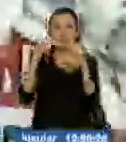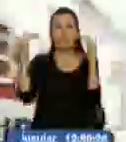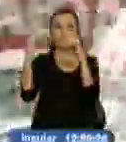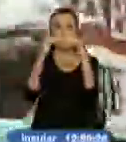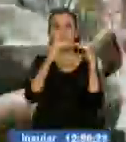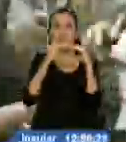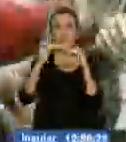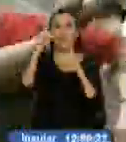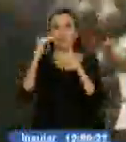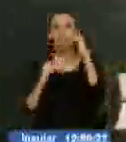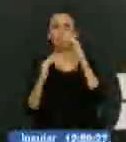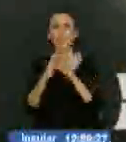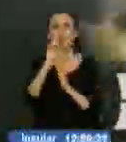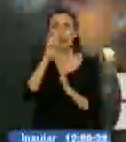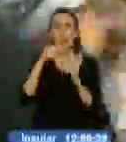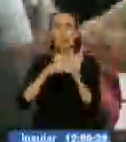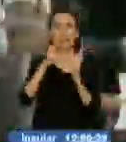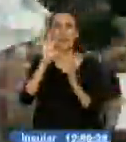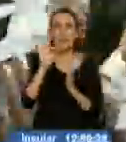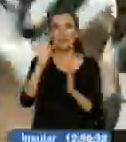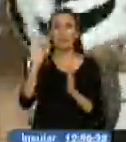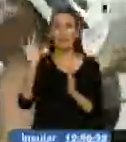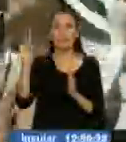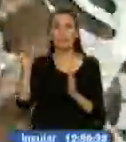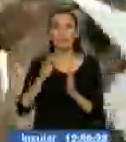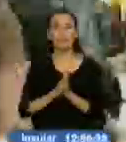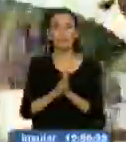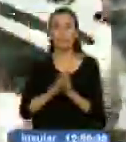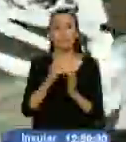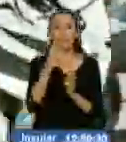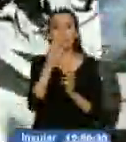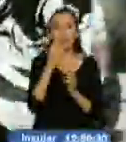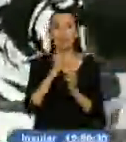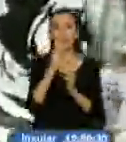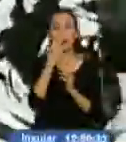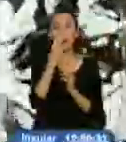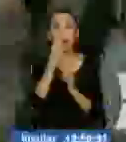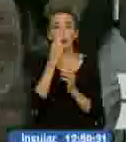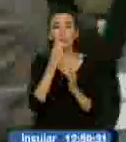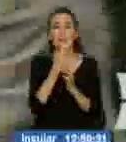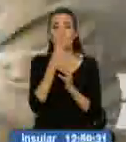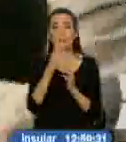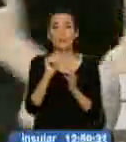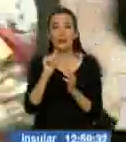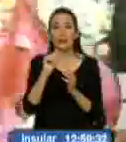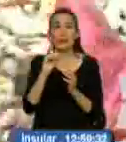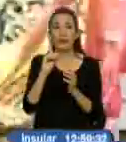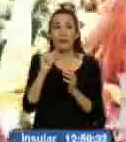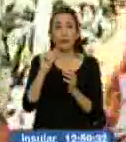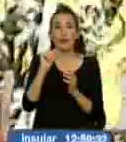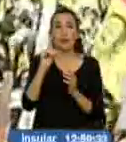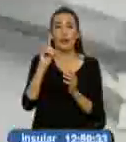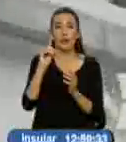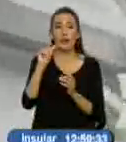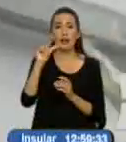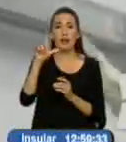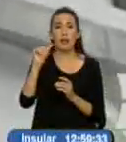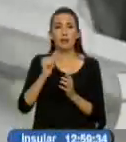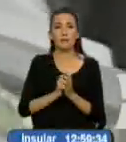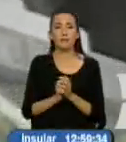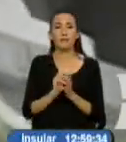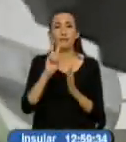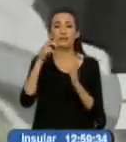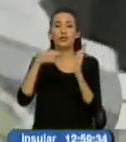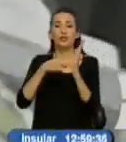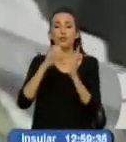salida del poder en 1997 de Abdalá Bucaram. A partir de ese año, el derrocar jefes de Estado se volvió una rutina. En el 2000